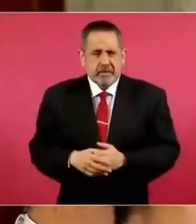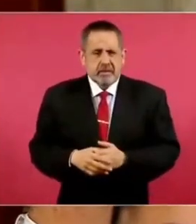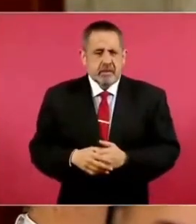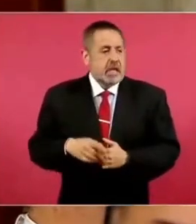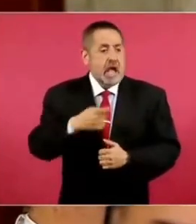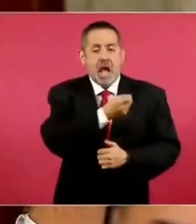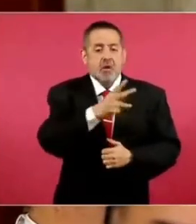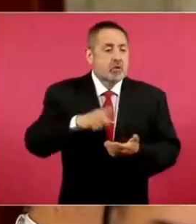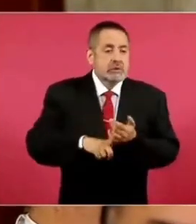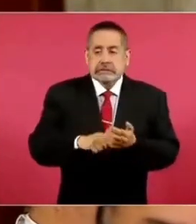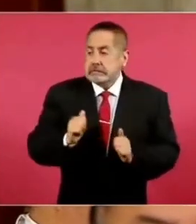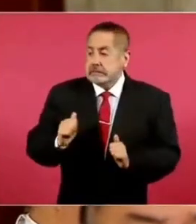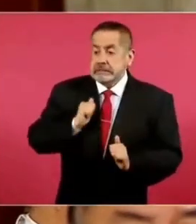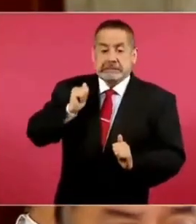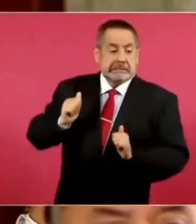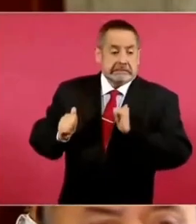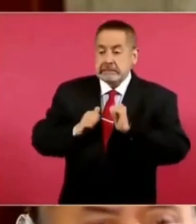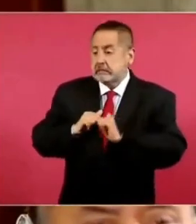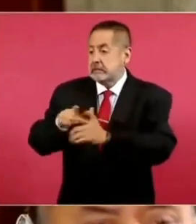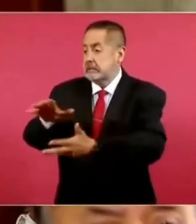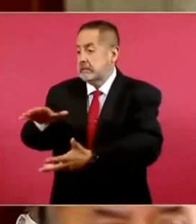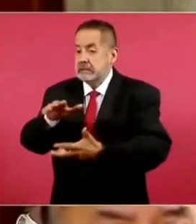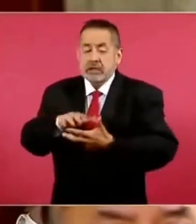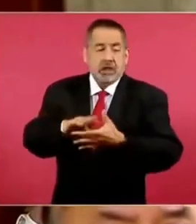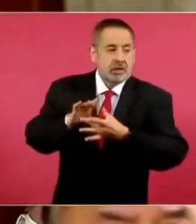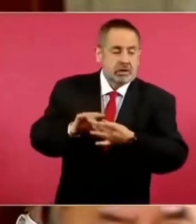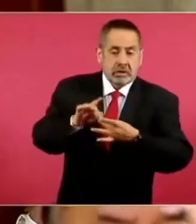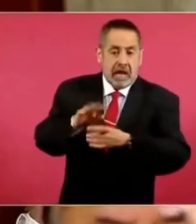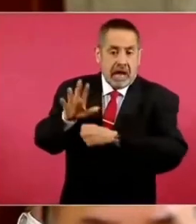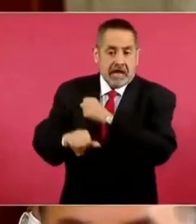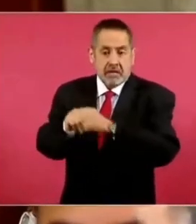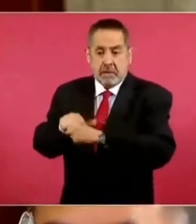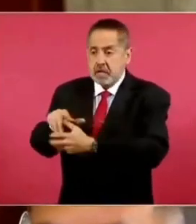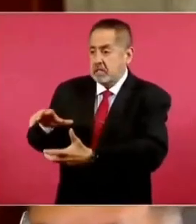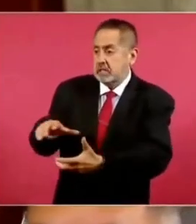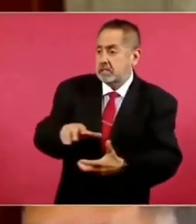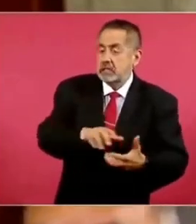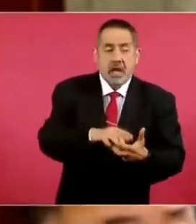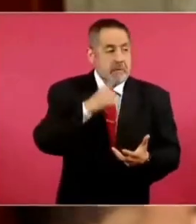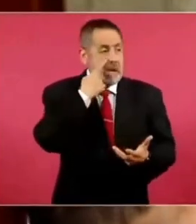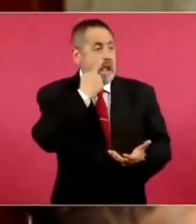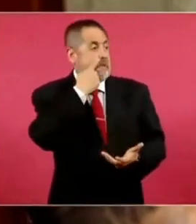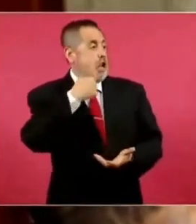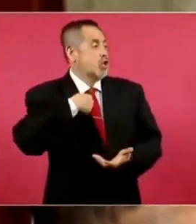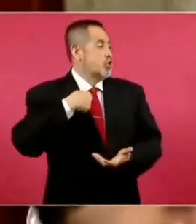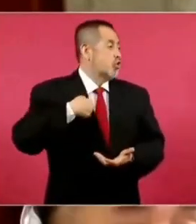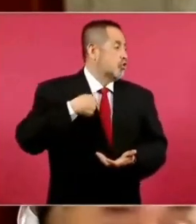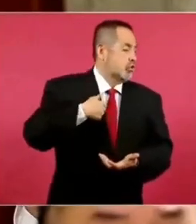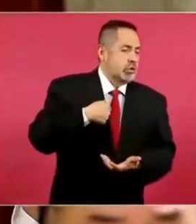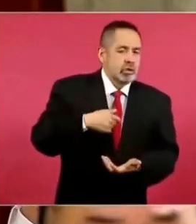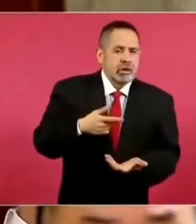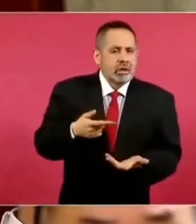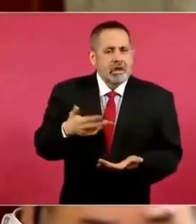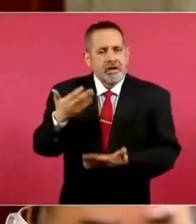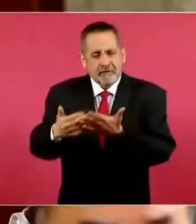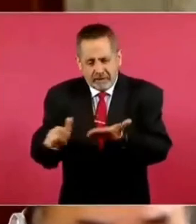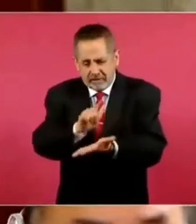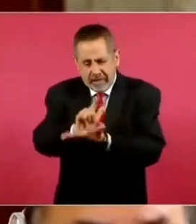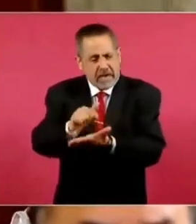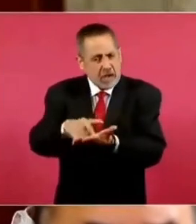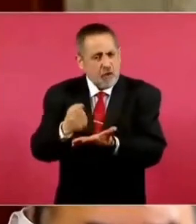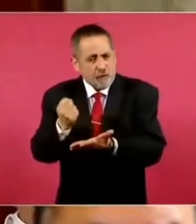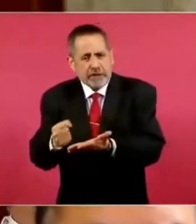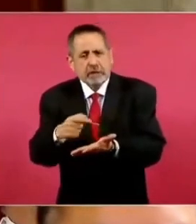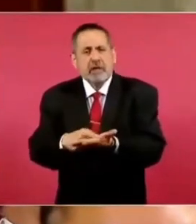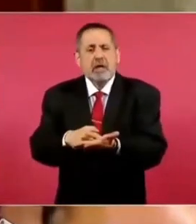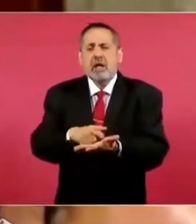oportunistas que utilizan a estos emblemáticos y redituables animales como renes aprovechando las leyes laxas y vacíos de información